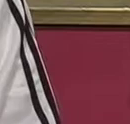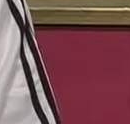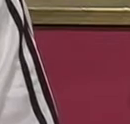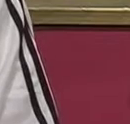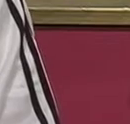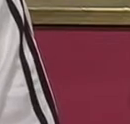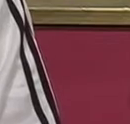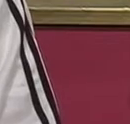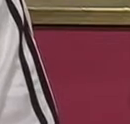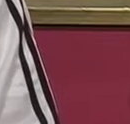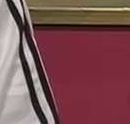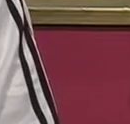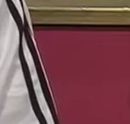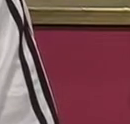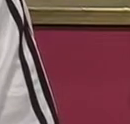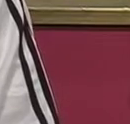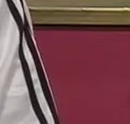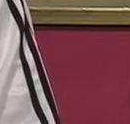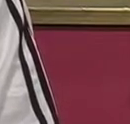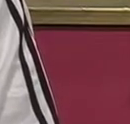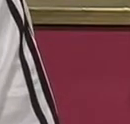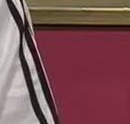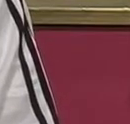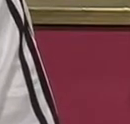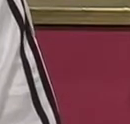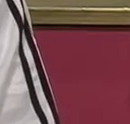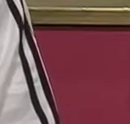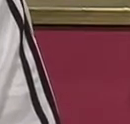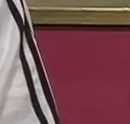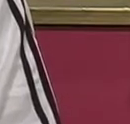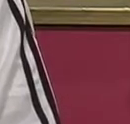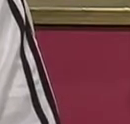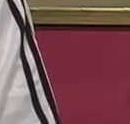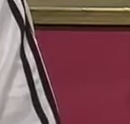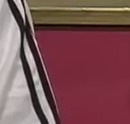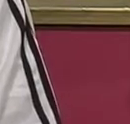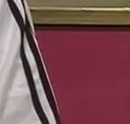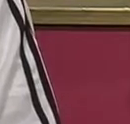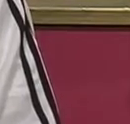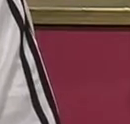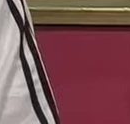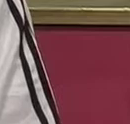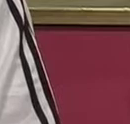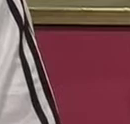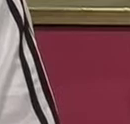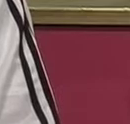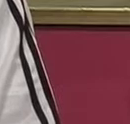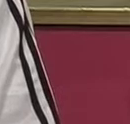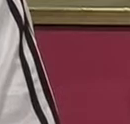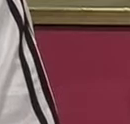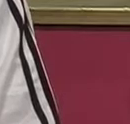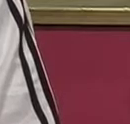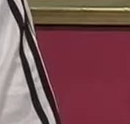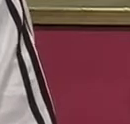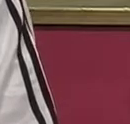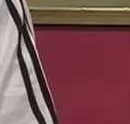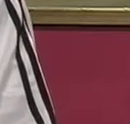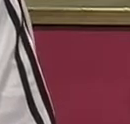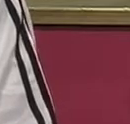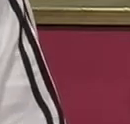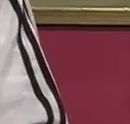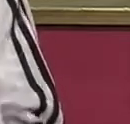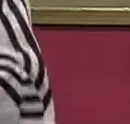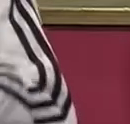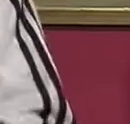y Salvador quiere decir que en tu enfermedad se tiene que ir quiere decir que el señor va a morar en tu vida y vas a vivir en paz tranquilo sin temor del mal que Dios te